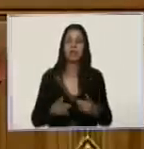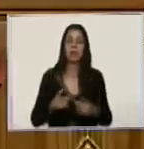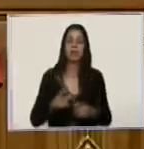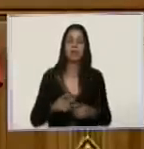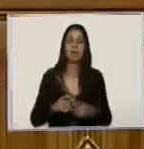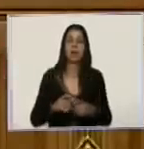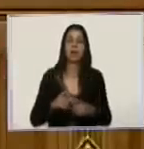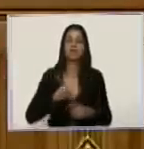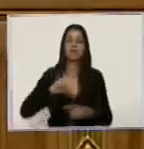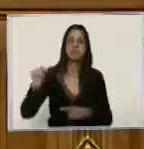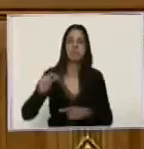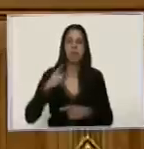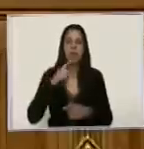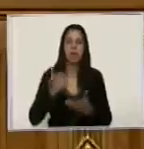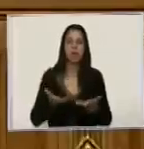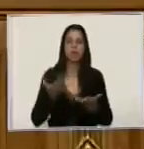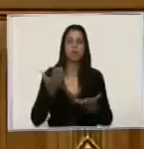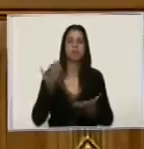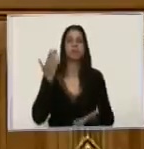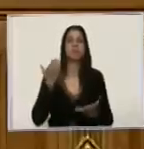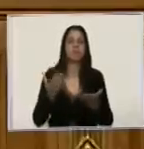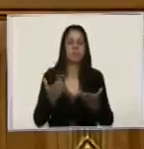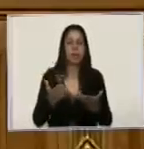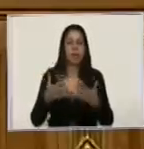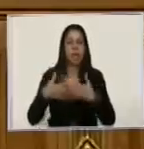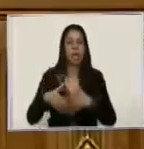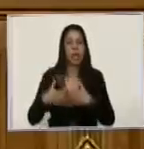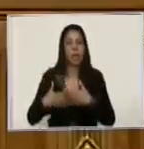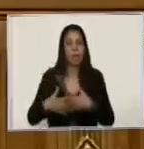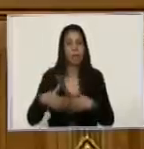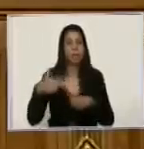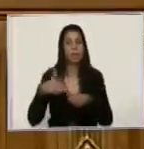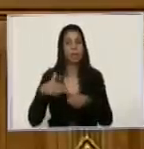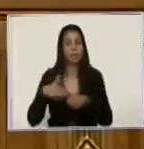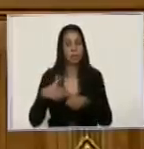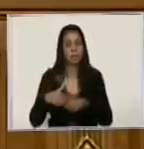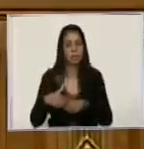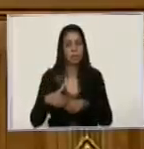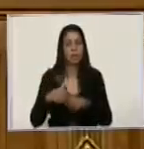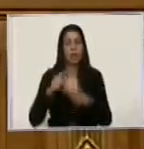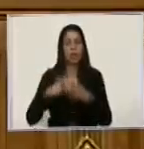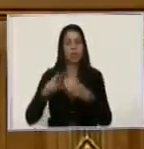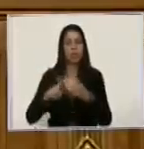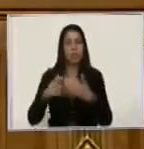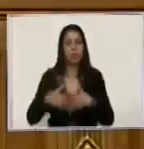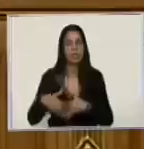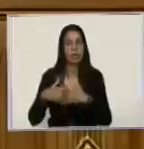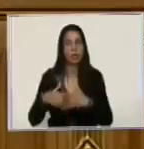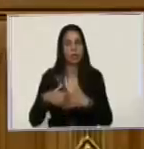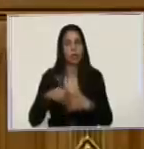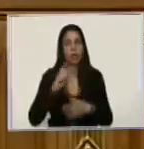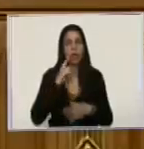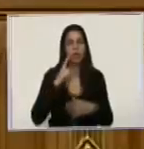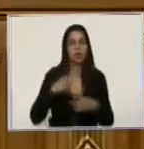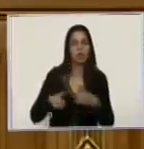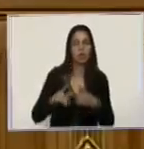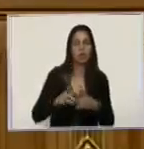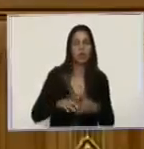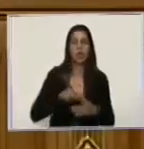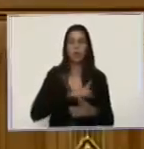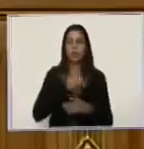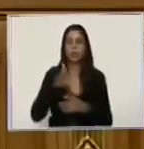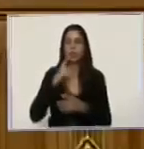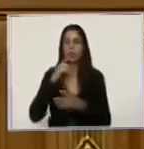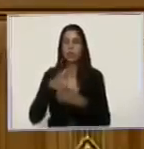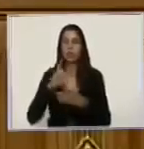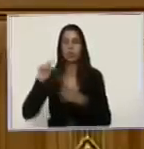ellos mismos el balance. Cuando se va la ExxonMobil, cuando se va la ConocoPhillips y solo queda la Chevron, comienza a expandirse Rosneft.